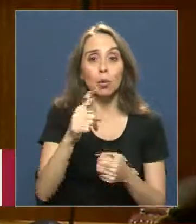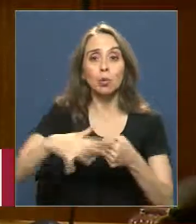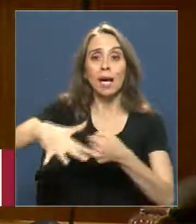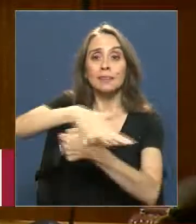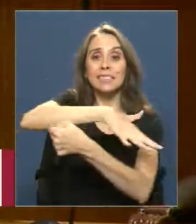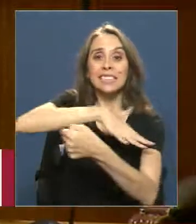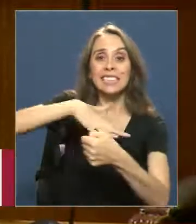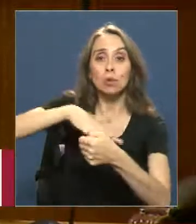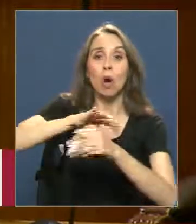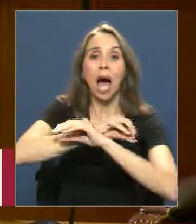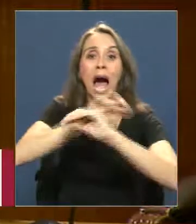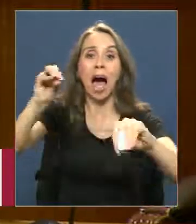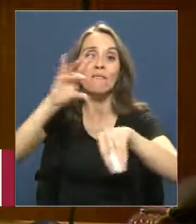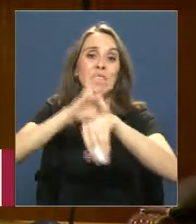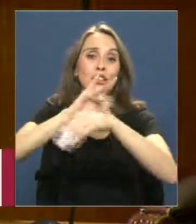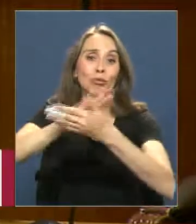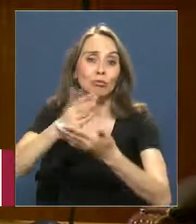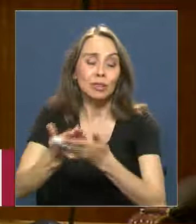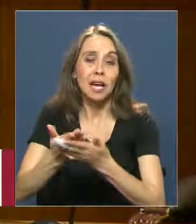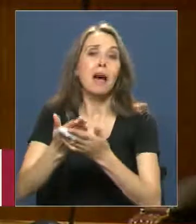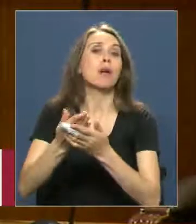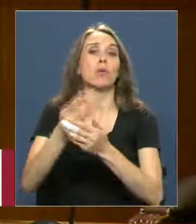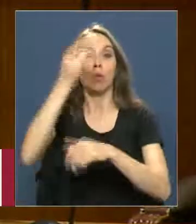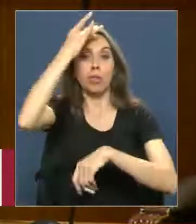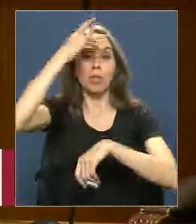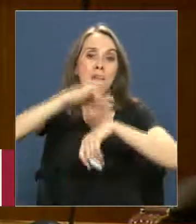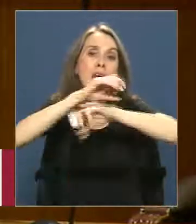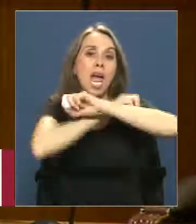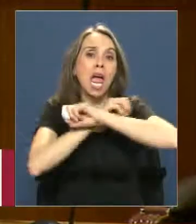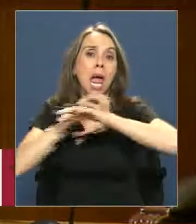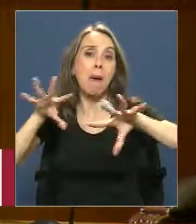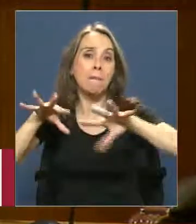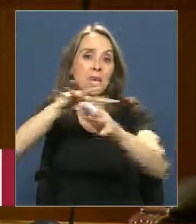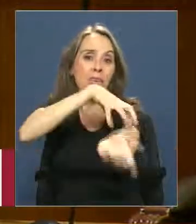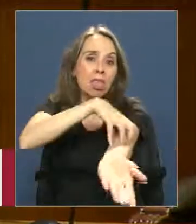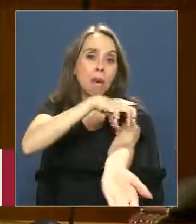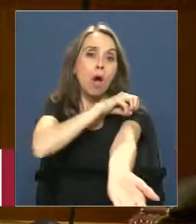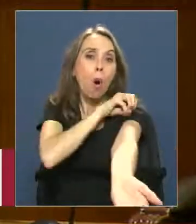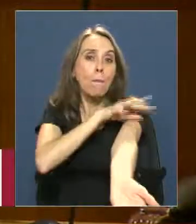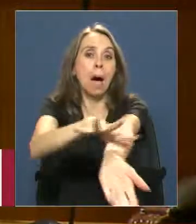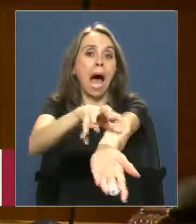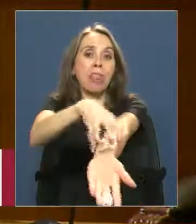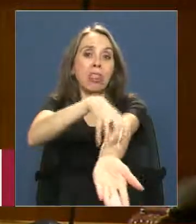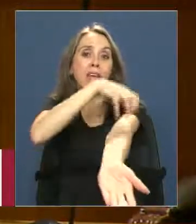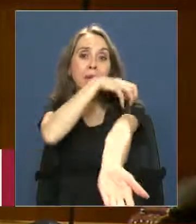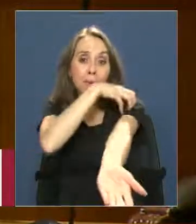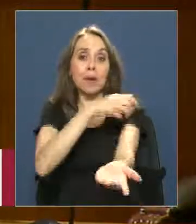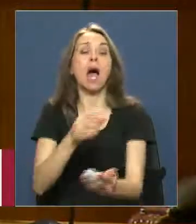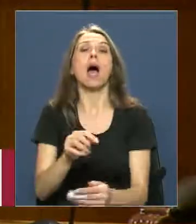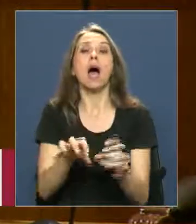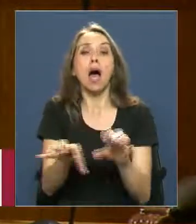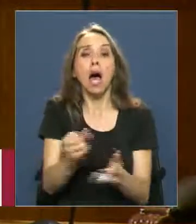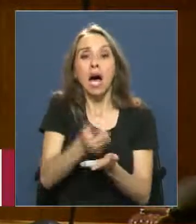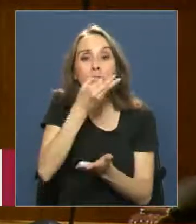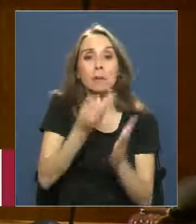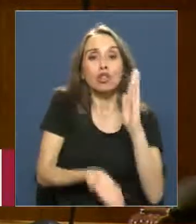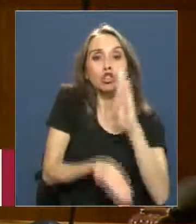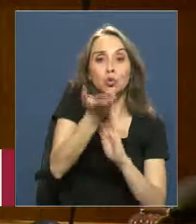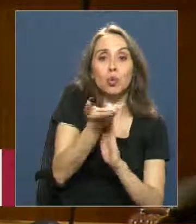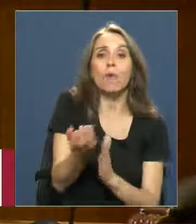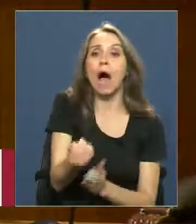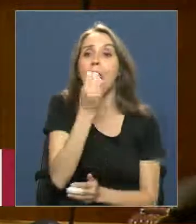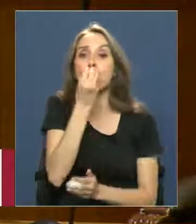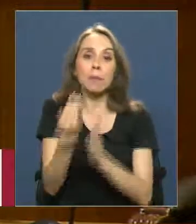contexto de alerta sanitaria, epidemia o pandemia se produzca un aumento de precios de los medicamentos, productos alimenticios